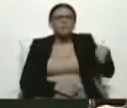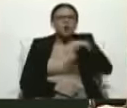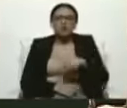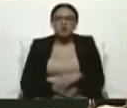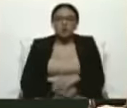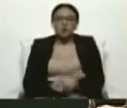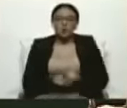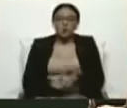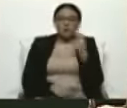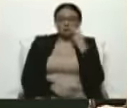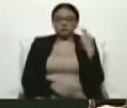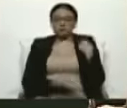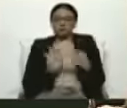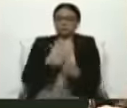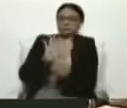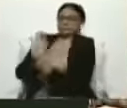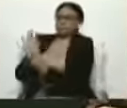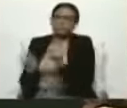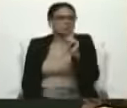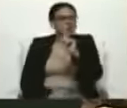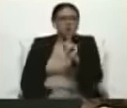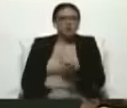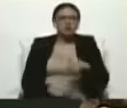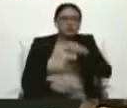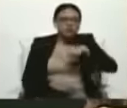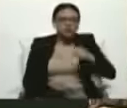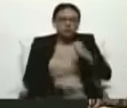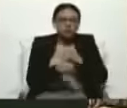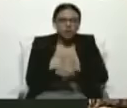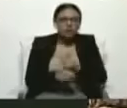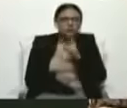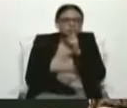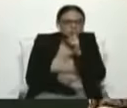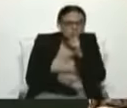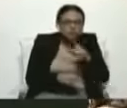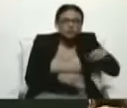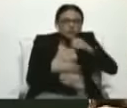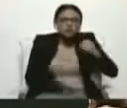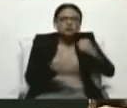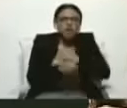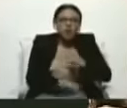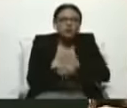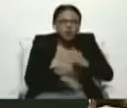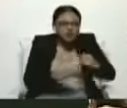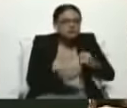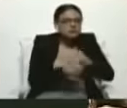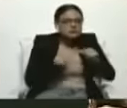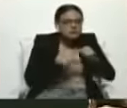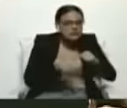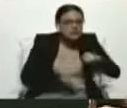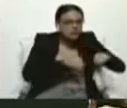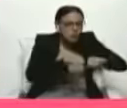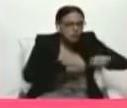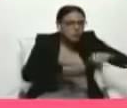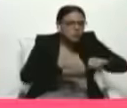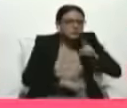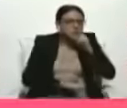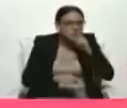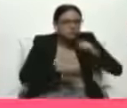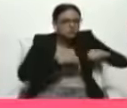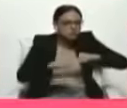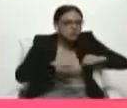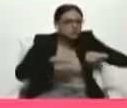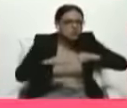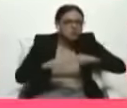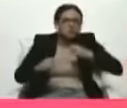Nos cuesta transmitirlas. ¿Usted tiene teléfono ahí? Sáquenlo para ver. Prenda la luz